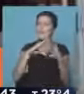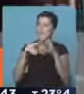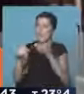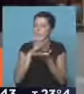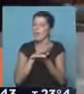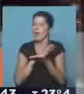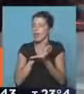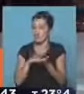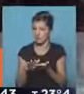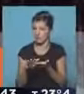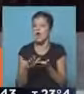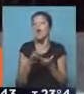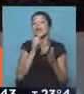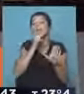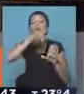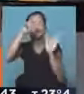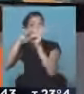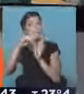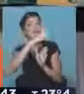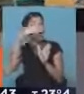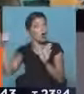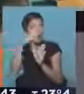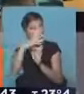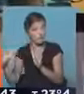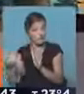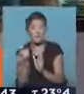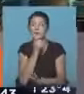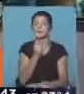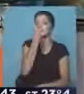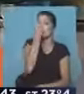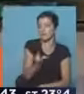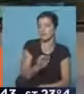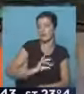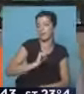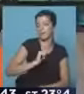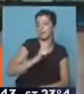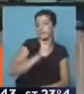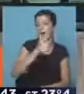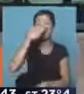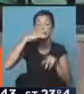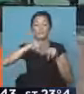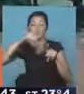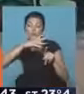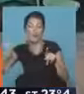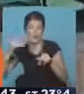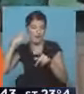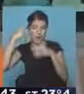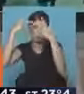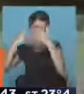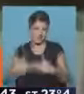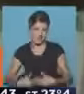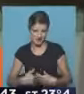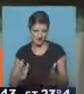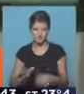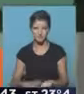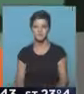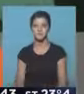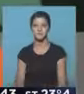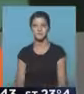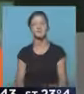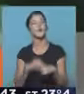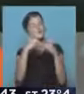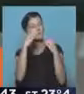ser copiado en el mundo viste porque cuando alguien tiene éxito te empiezas ya las invitaciones buenos